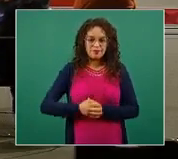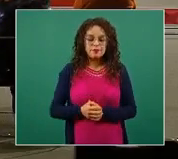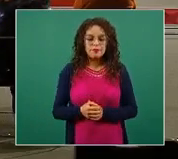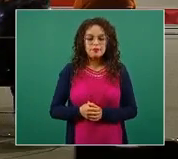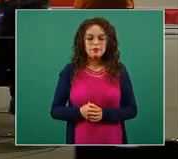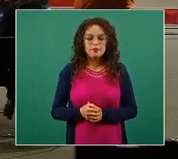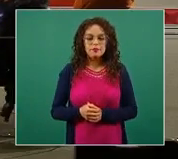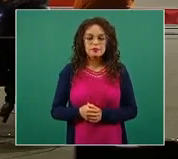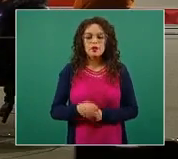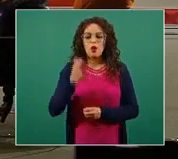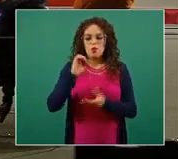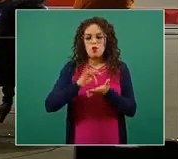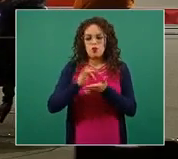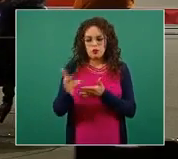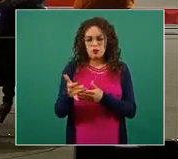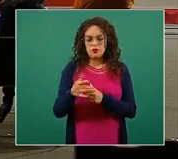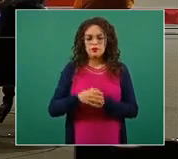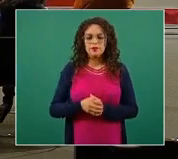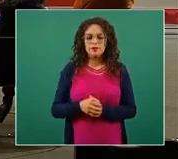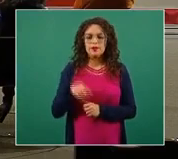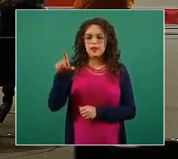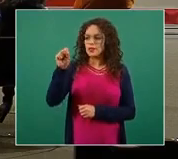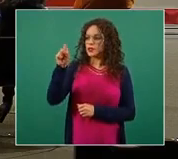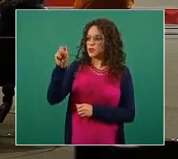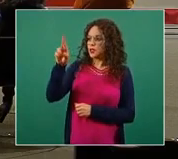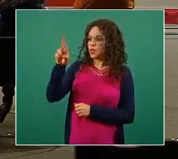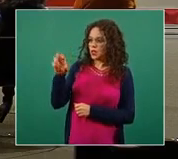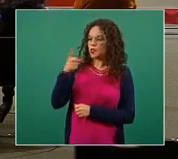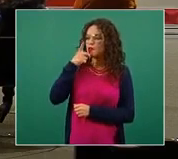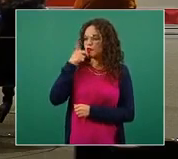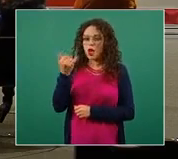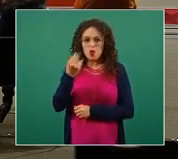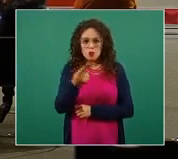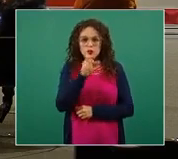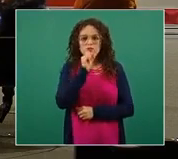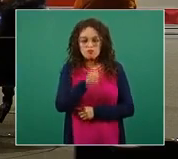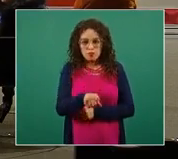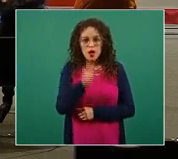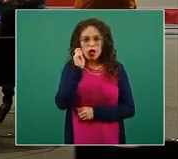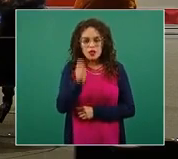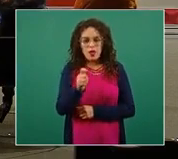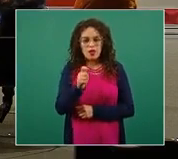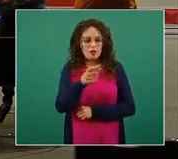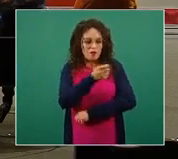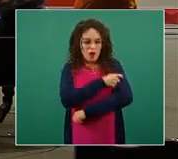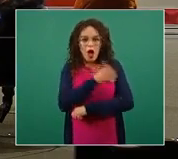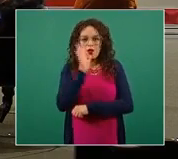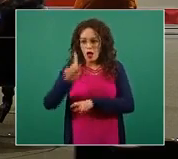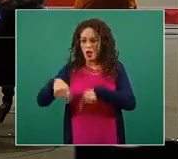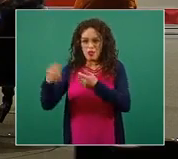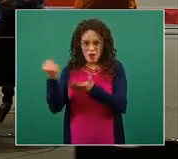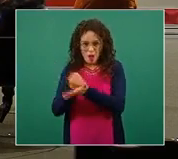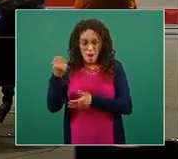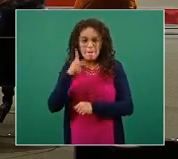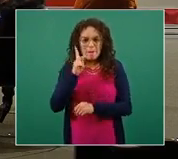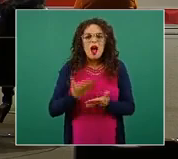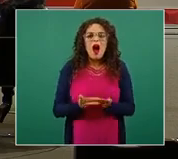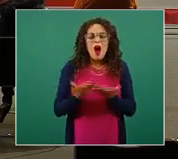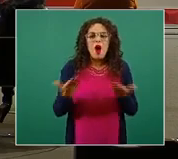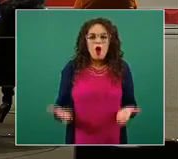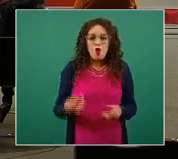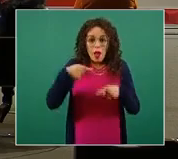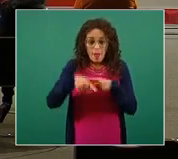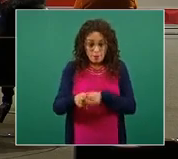usted han hablado, bueno, y ya vemos todas estas vacunas que ya están aprobadas. ¿Cómo va a ser la cuestión ahora que va a empezar